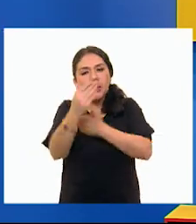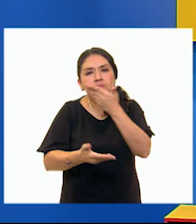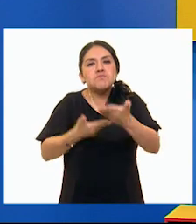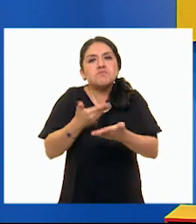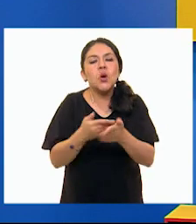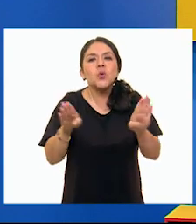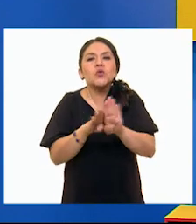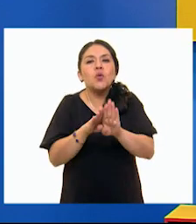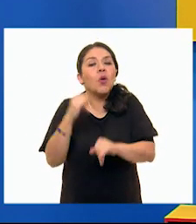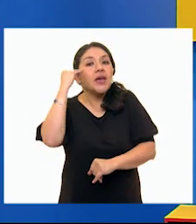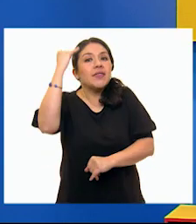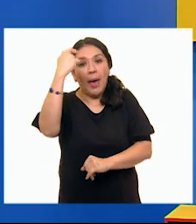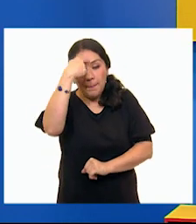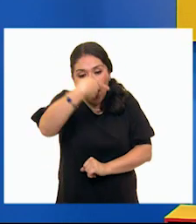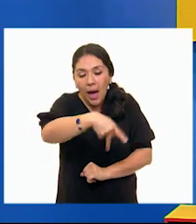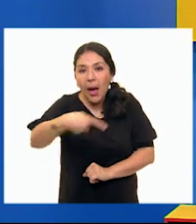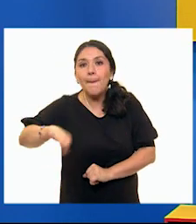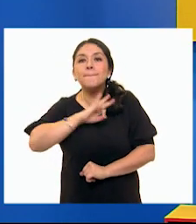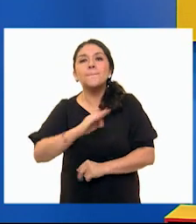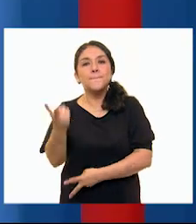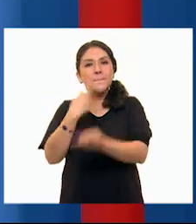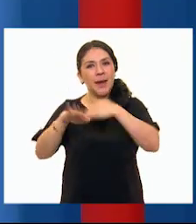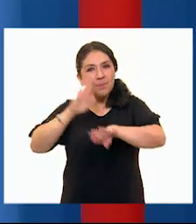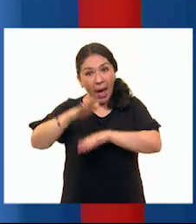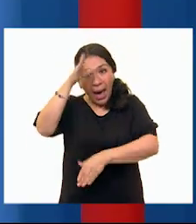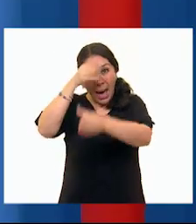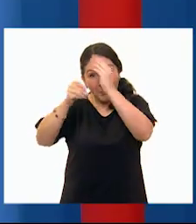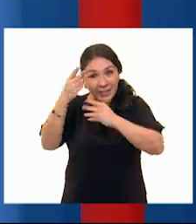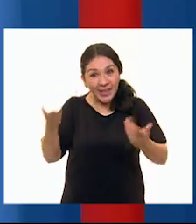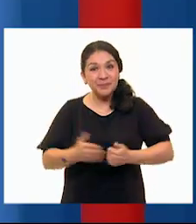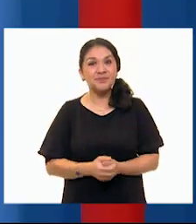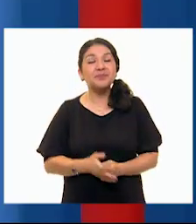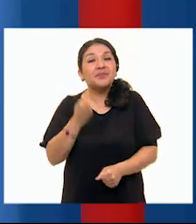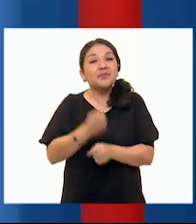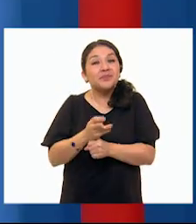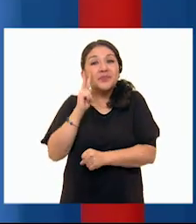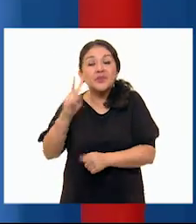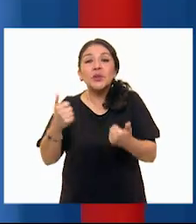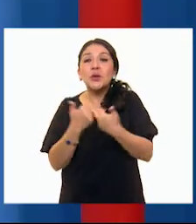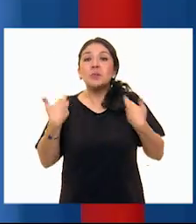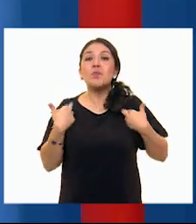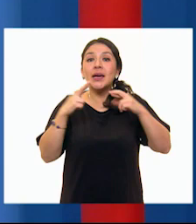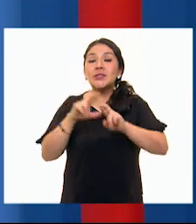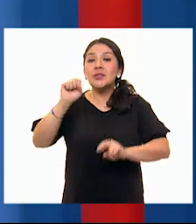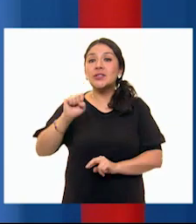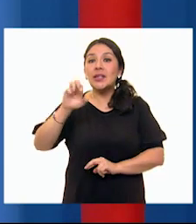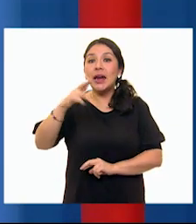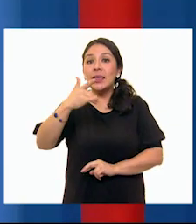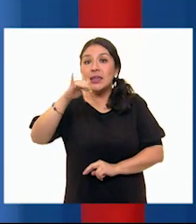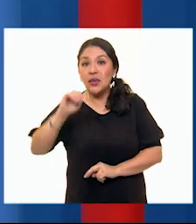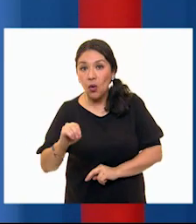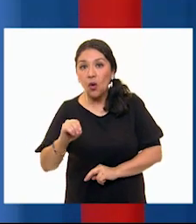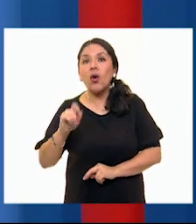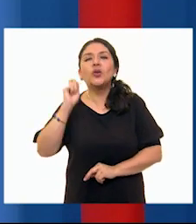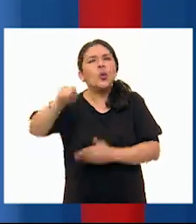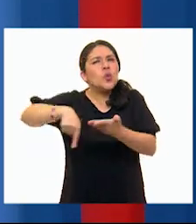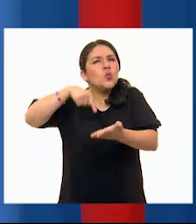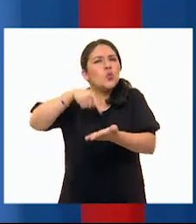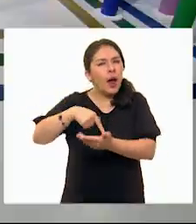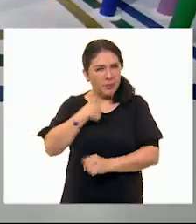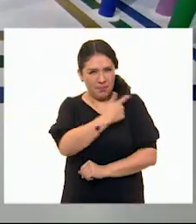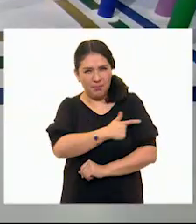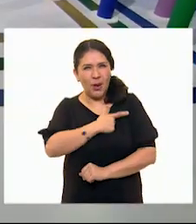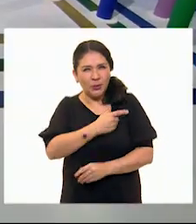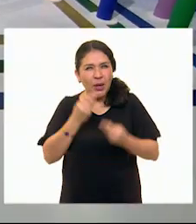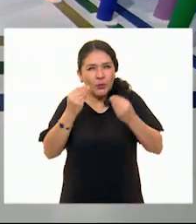alternativas que favorezcan su aprendizaje. Bien, Jorge, pero ¿qué te parece si vamos con el profesor Sergio Viñas a un lugar que nos gusta